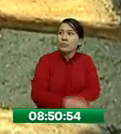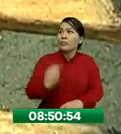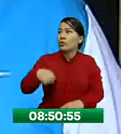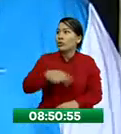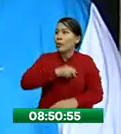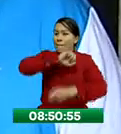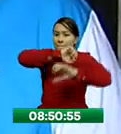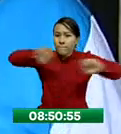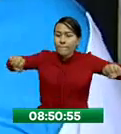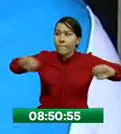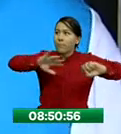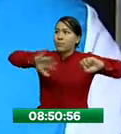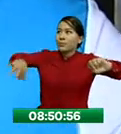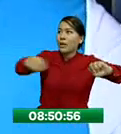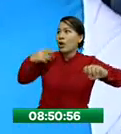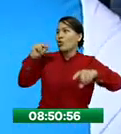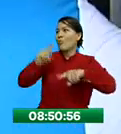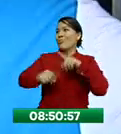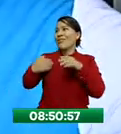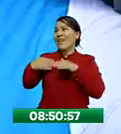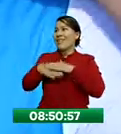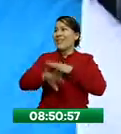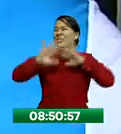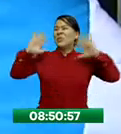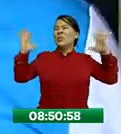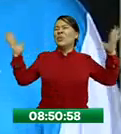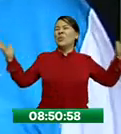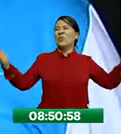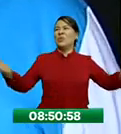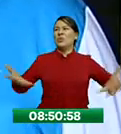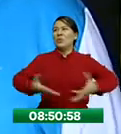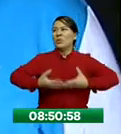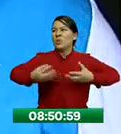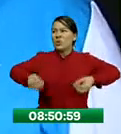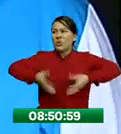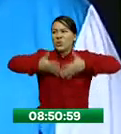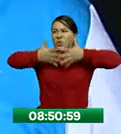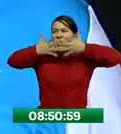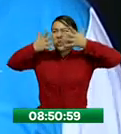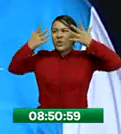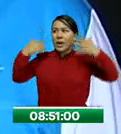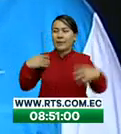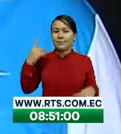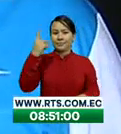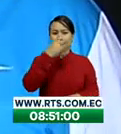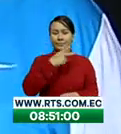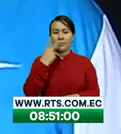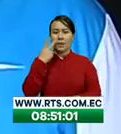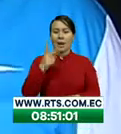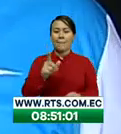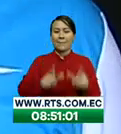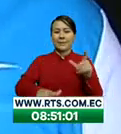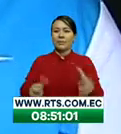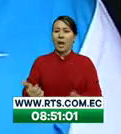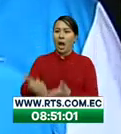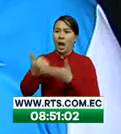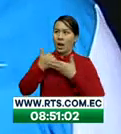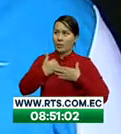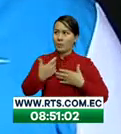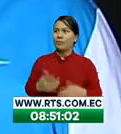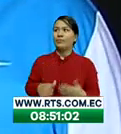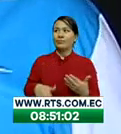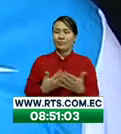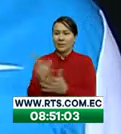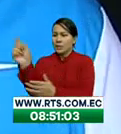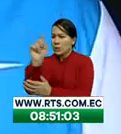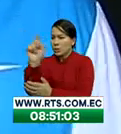puertas para poder ingresar, pero no pudimos porque estaba encerrado, no se veía nada. Por ahí los vecinos nos ayudaron con unos extintores, pero fue inútil